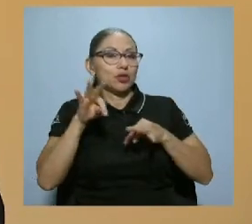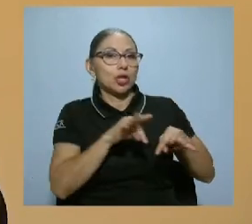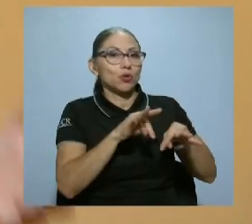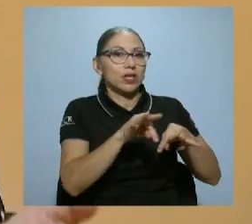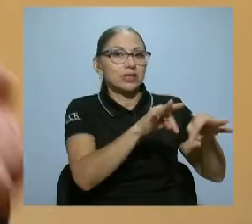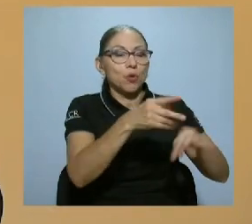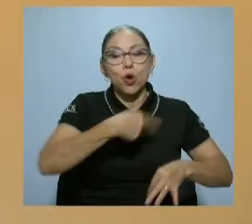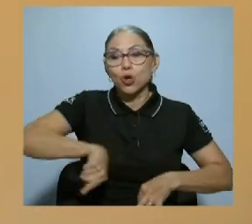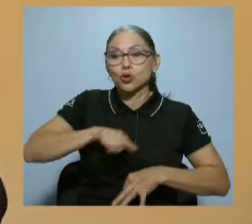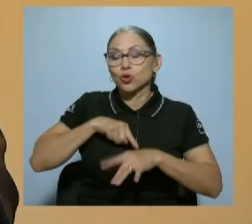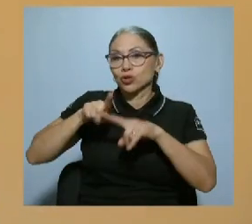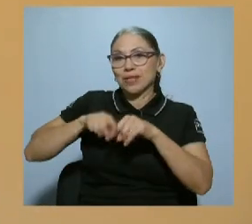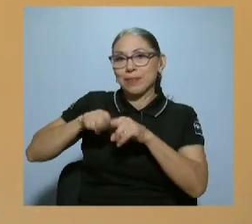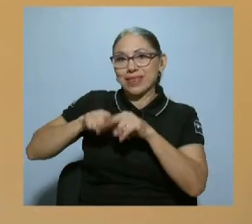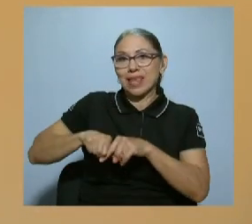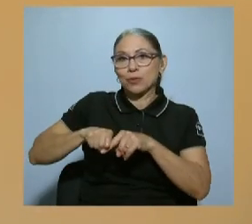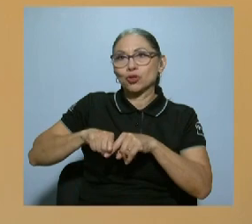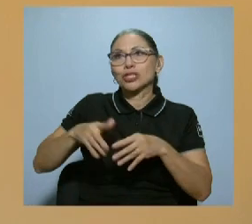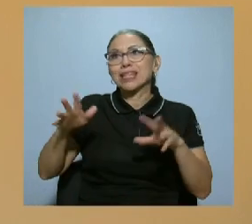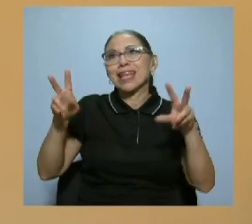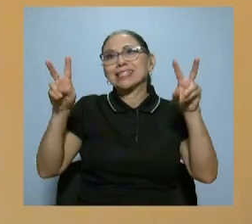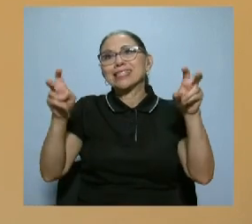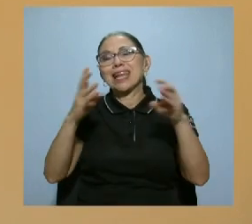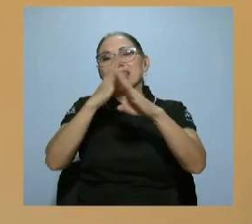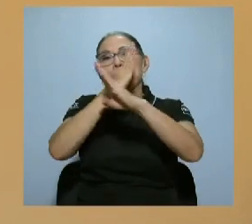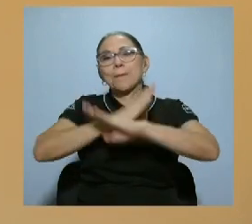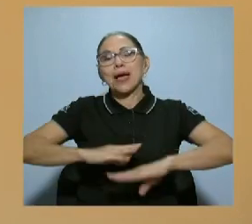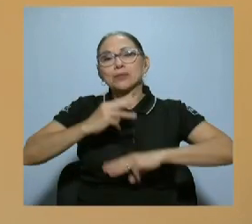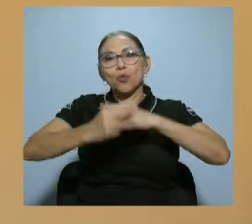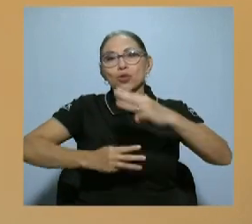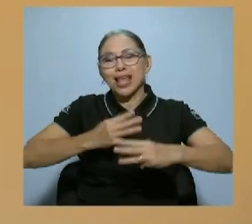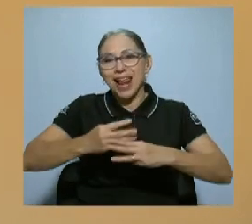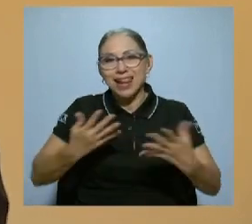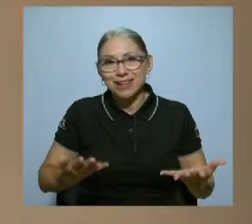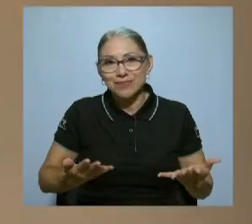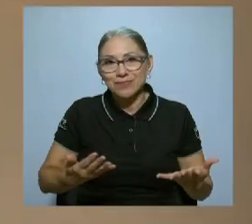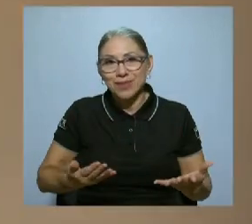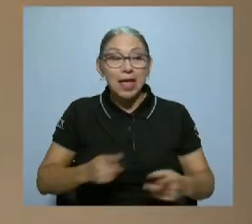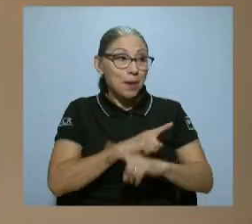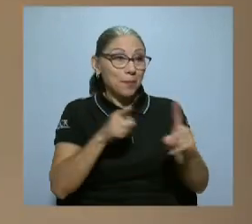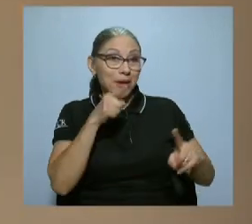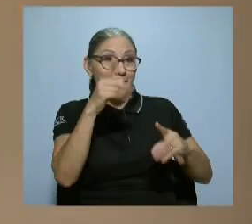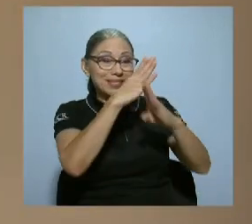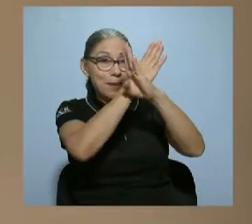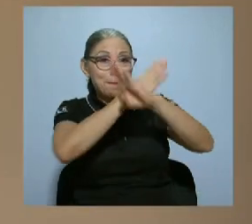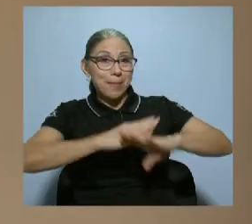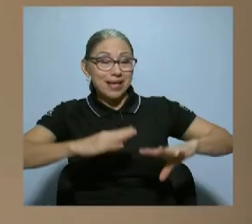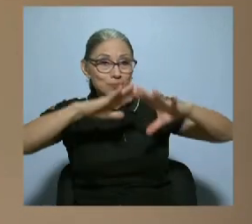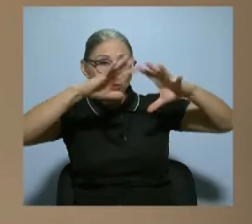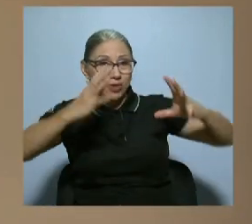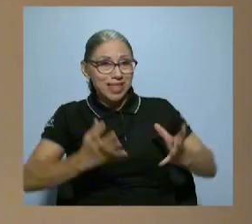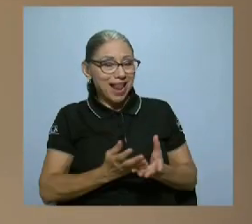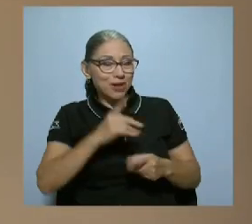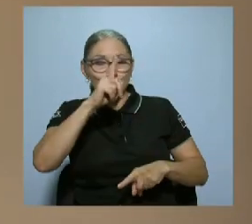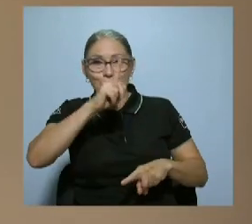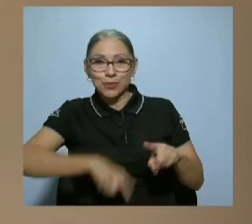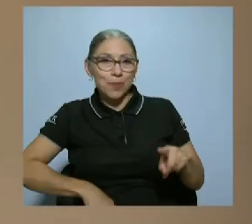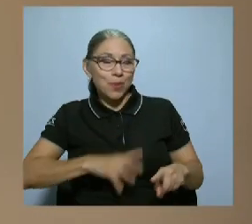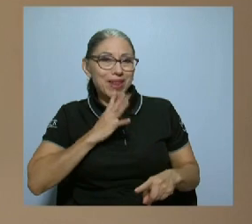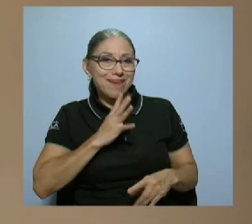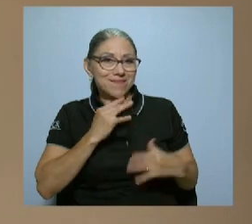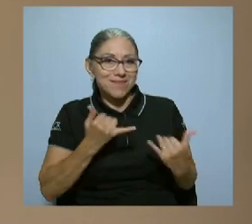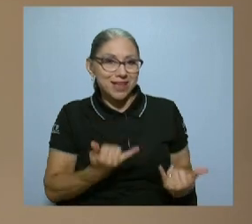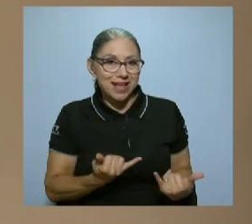nosotros dependemos de cierta paz mundial. Y les recuerdo, pero esa paz mundial no la vamos a poder, don Álvaro,